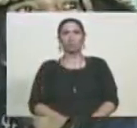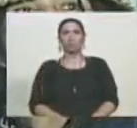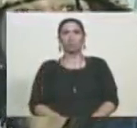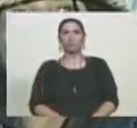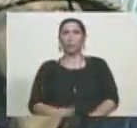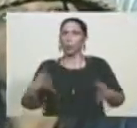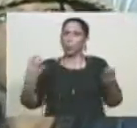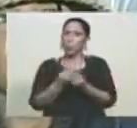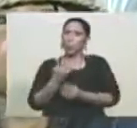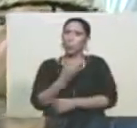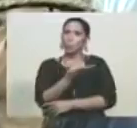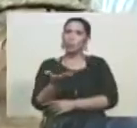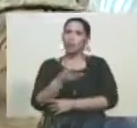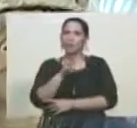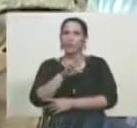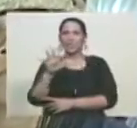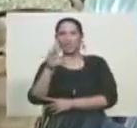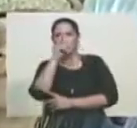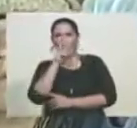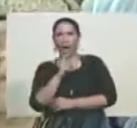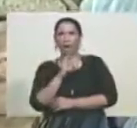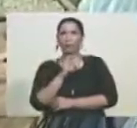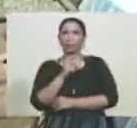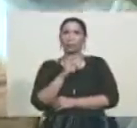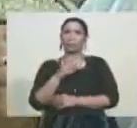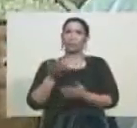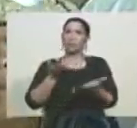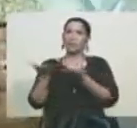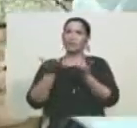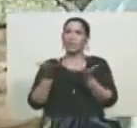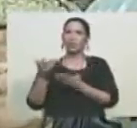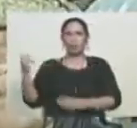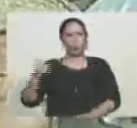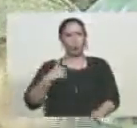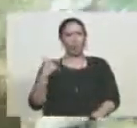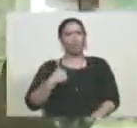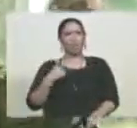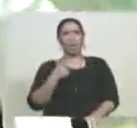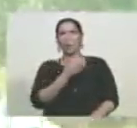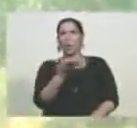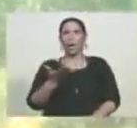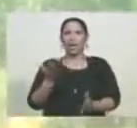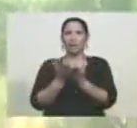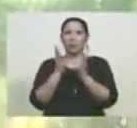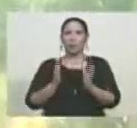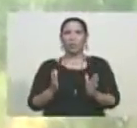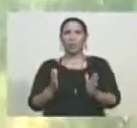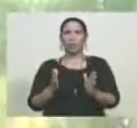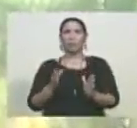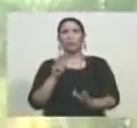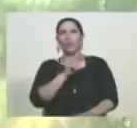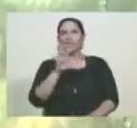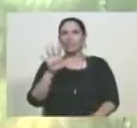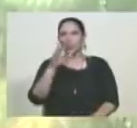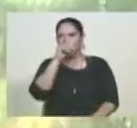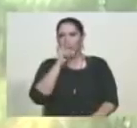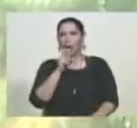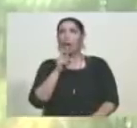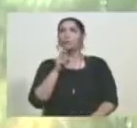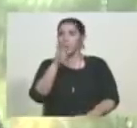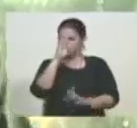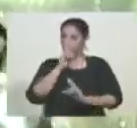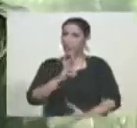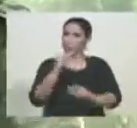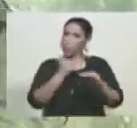como ustedes porque tengo 25 años de servicio. Y cualquiera usted estudiado con 25 años se merece el mismo respeto que yo me